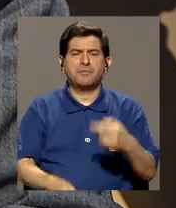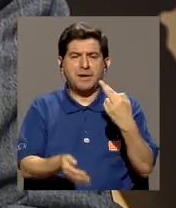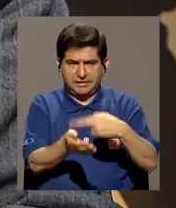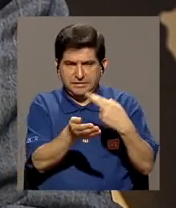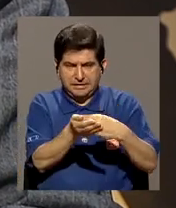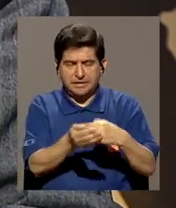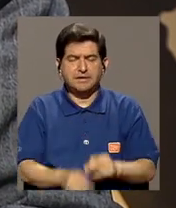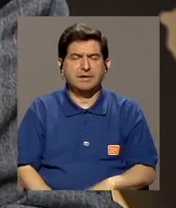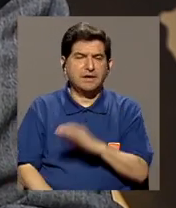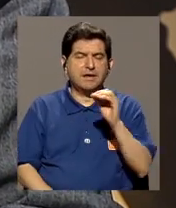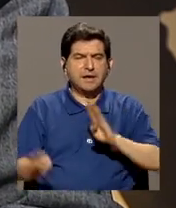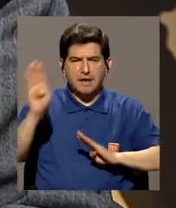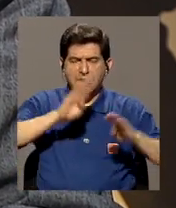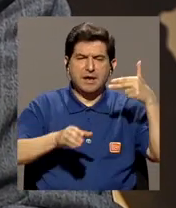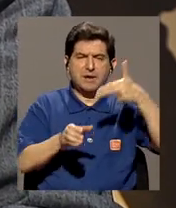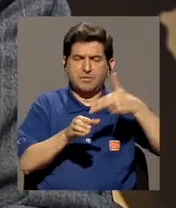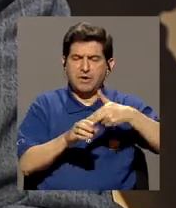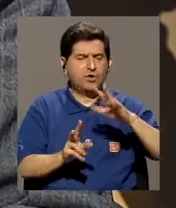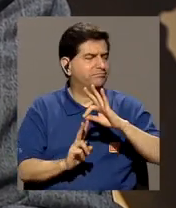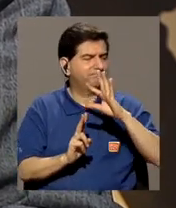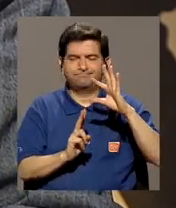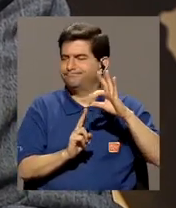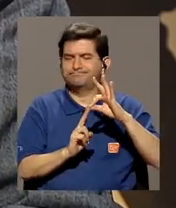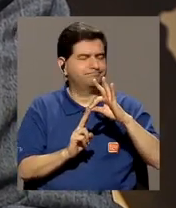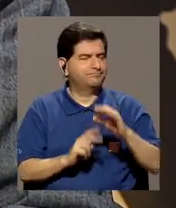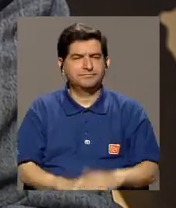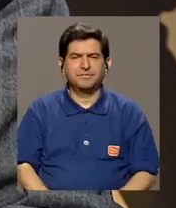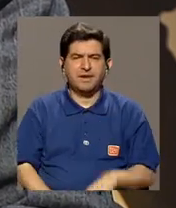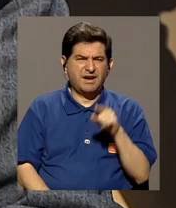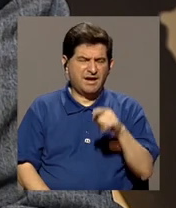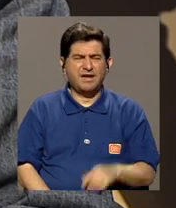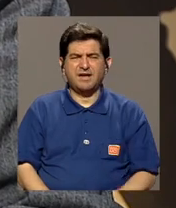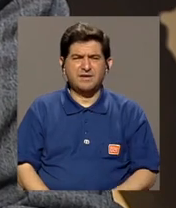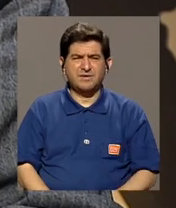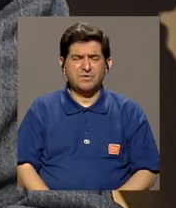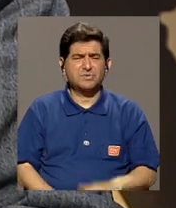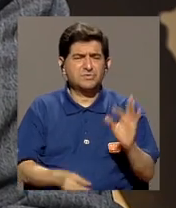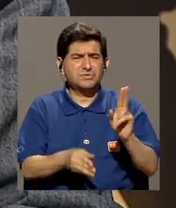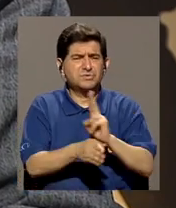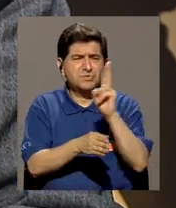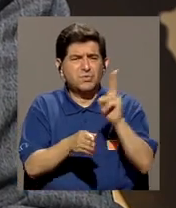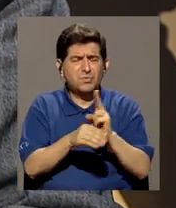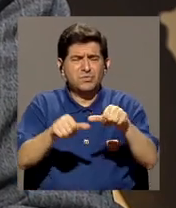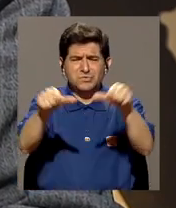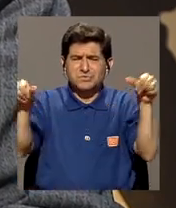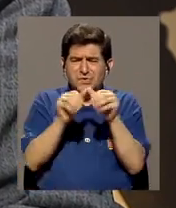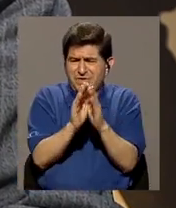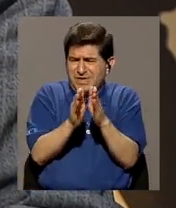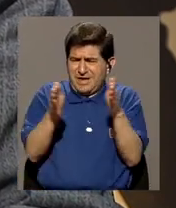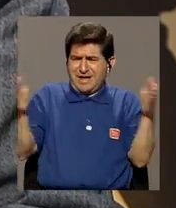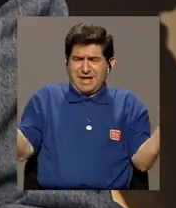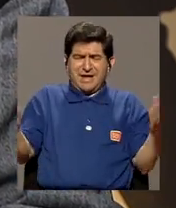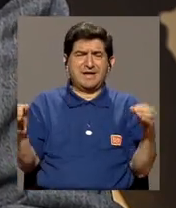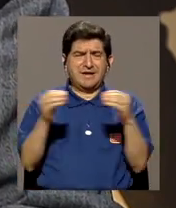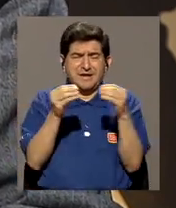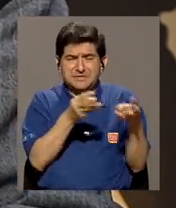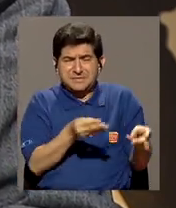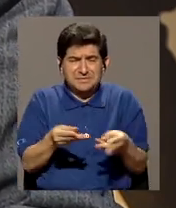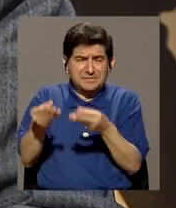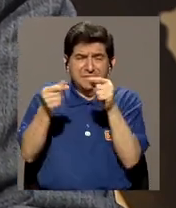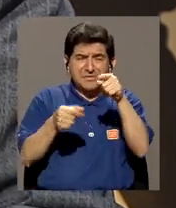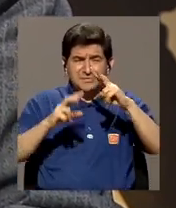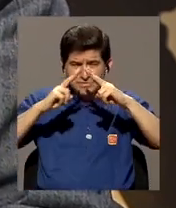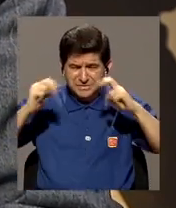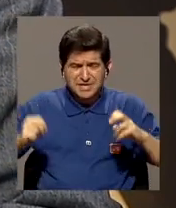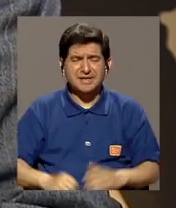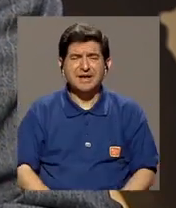biocombustibles creo que no son una alternativa son extensivos en el área tienen más emisiones